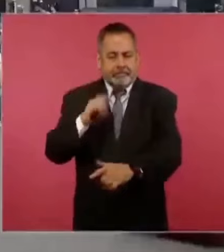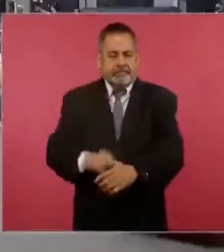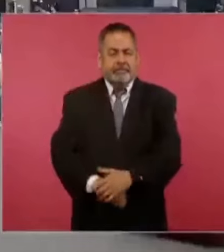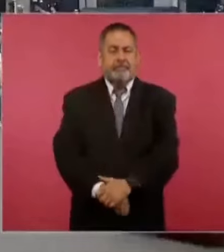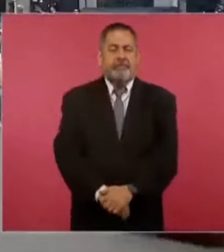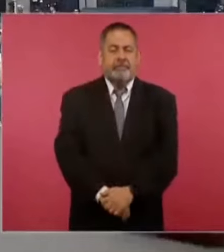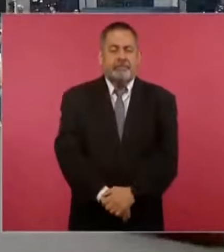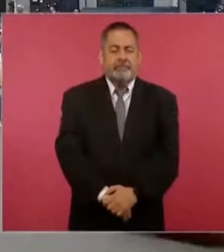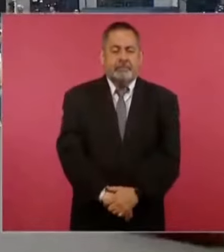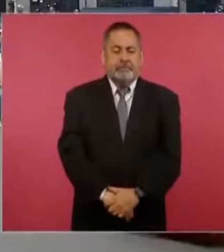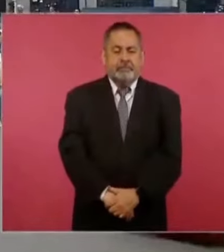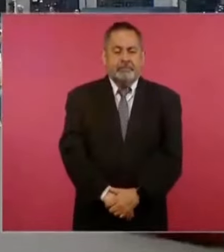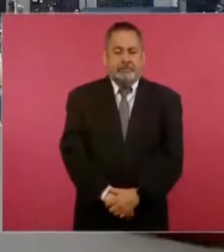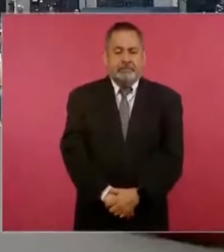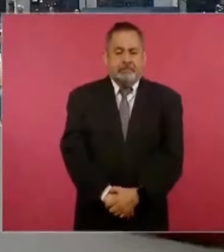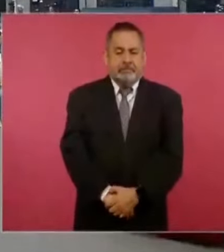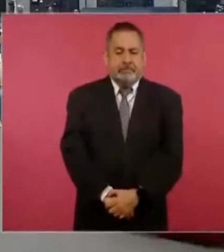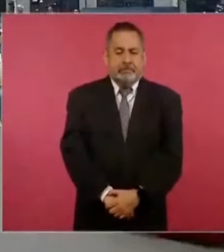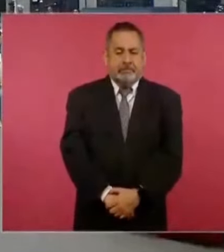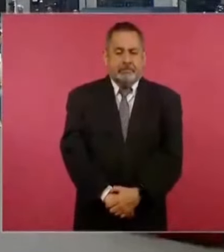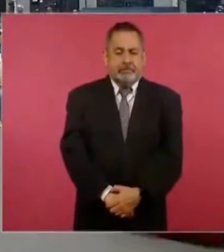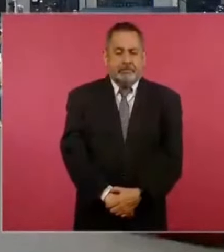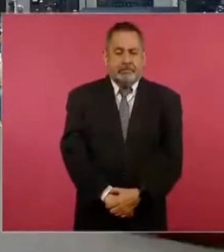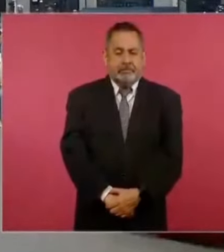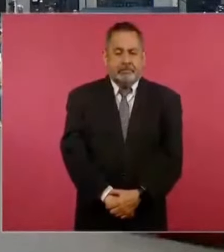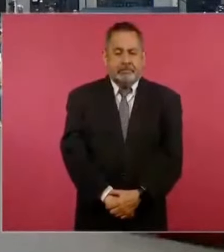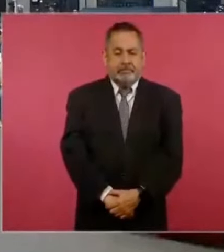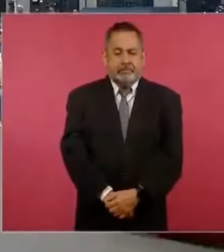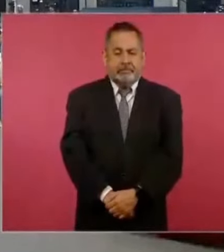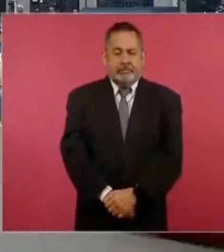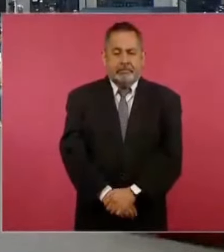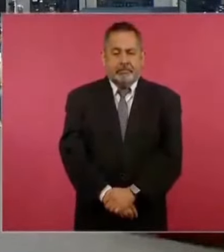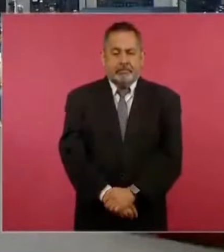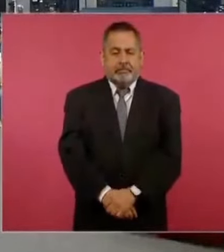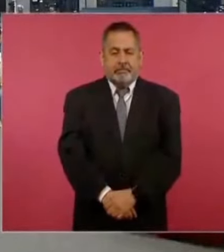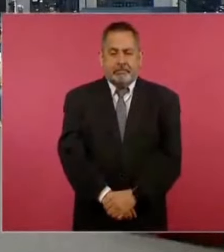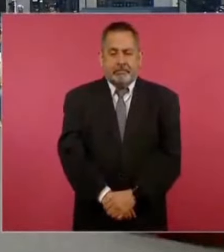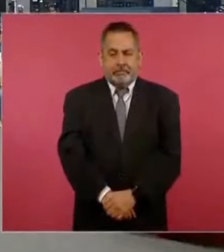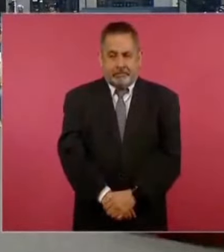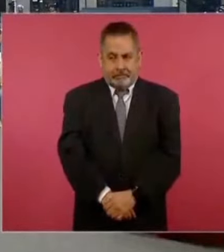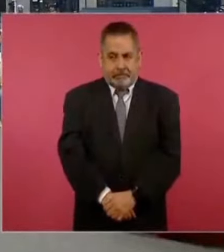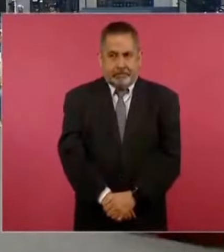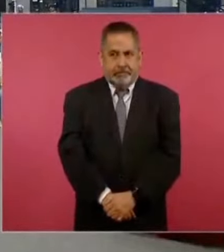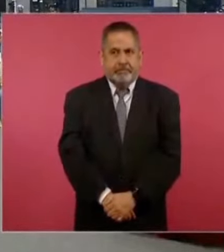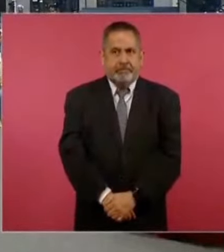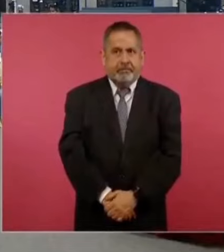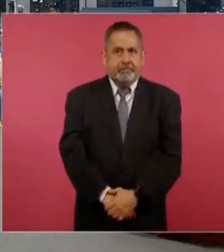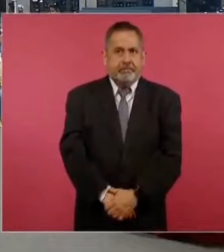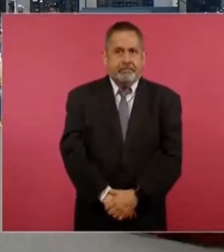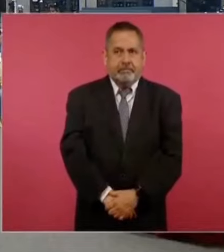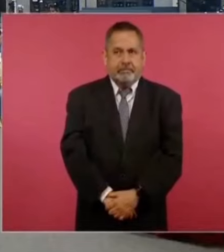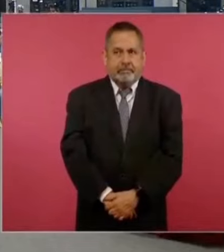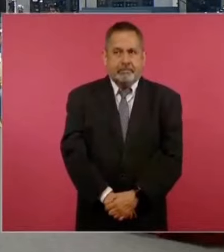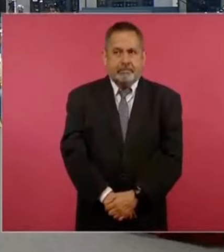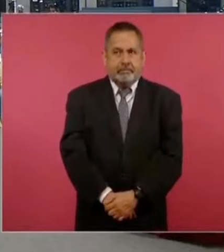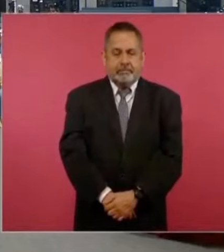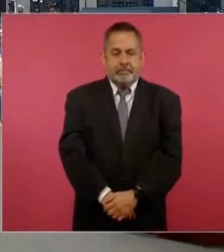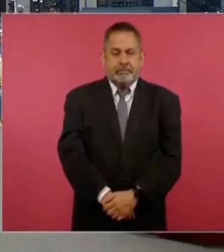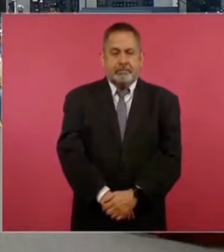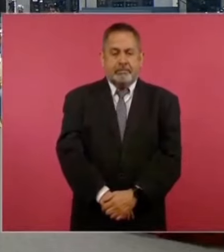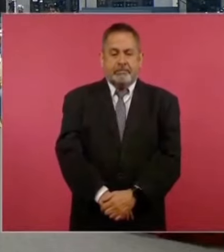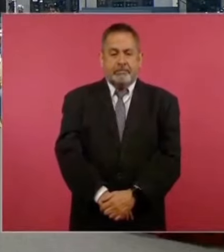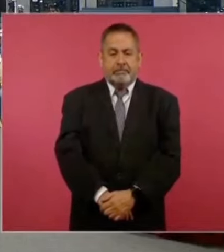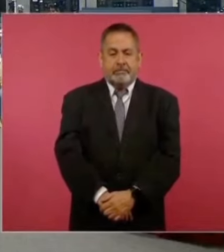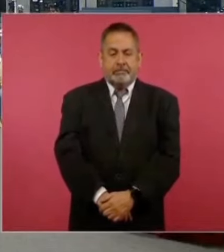este en la segunda quincena de junio deberán lases transferir los recursos si después de esa fecha qué pasaría